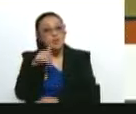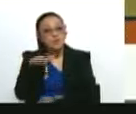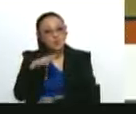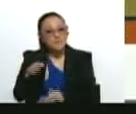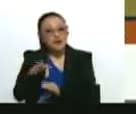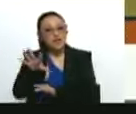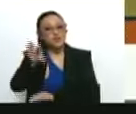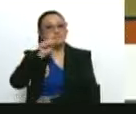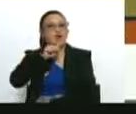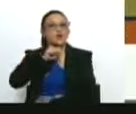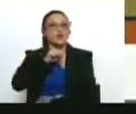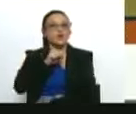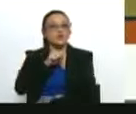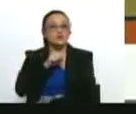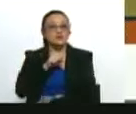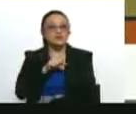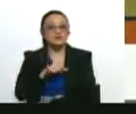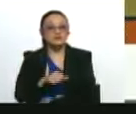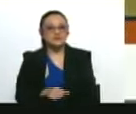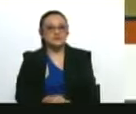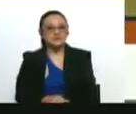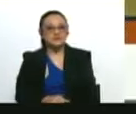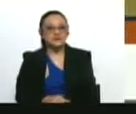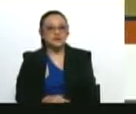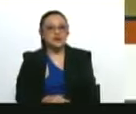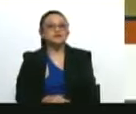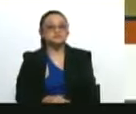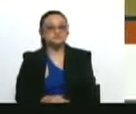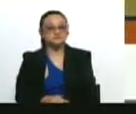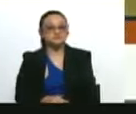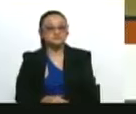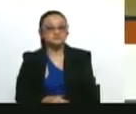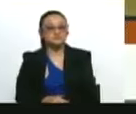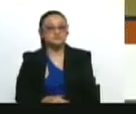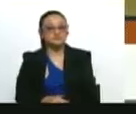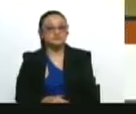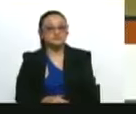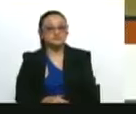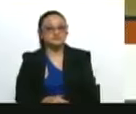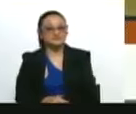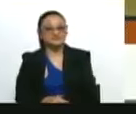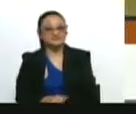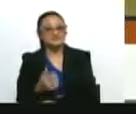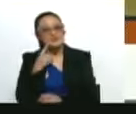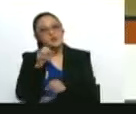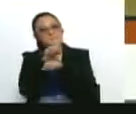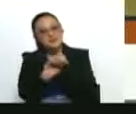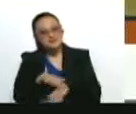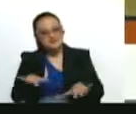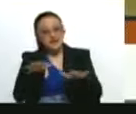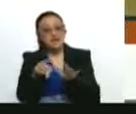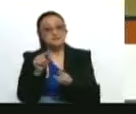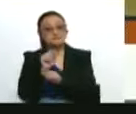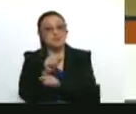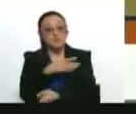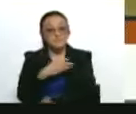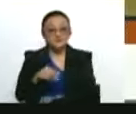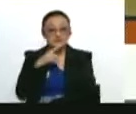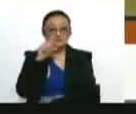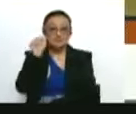pescadores. Y ahí jugó el partido un rol fundamental. Yo envié un mensaje por instrucciones del